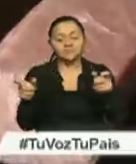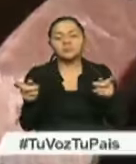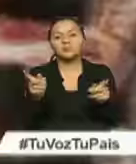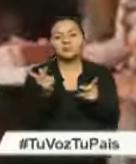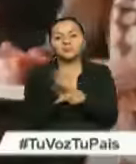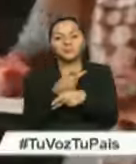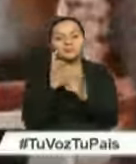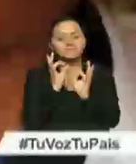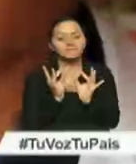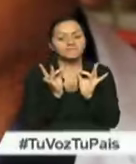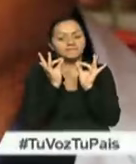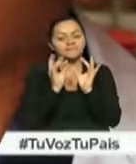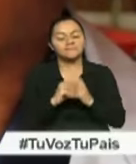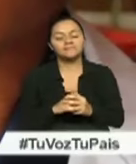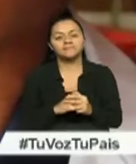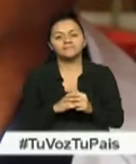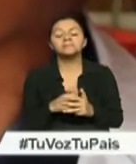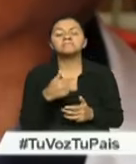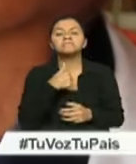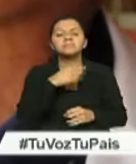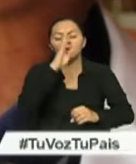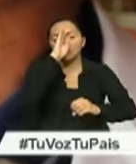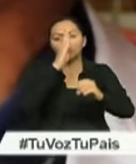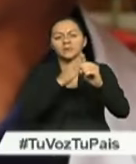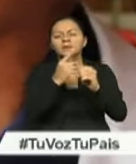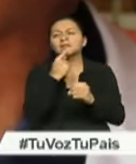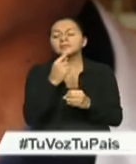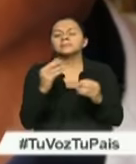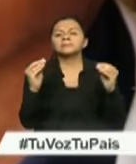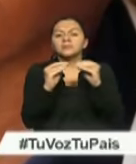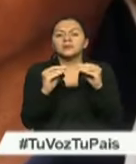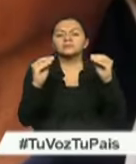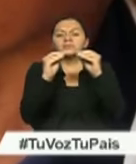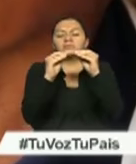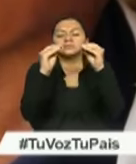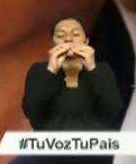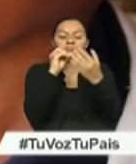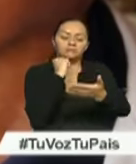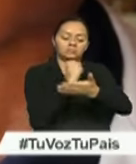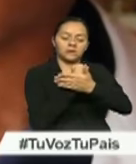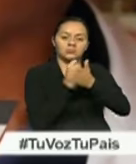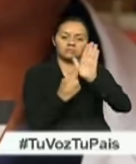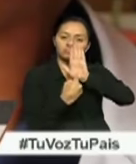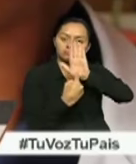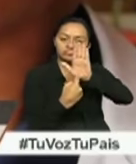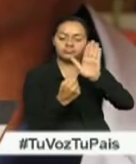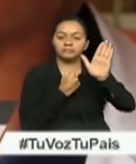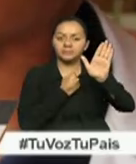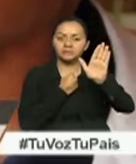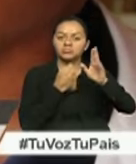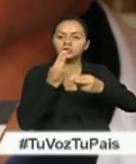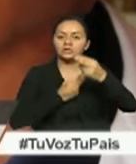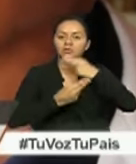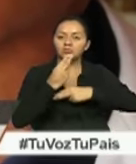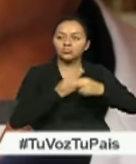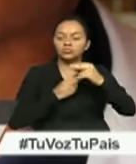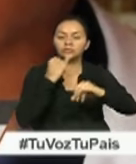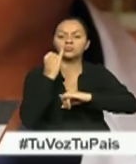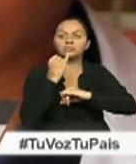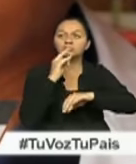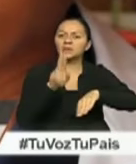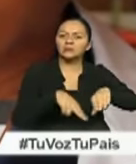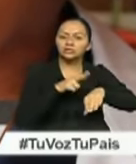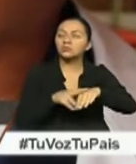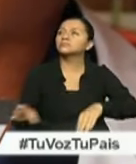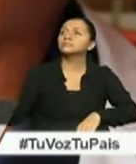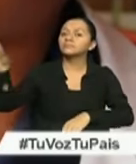productos de calidad. Nuestro propósito es, no digo aumentar, tener nuestra marca para poder, o sea, salir ojalá a nivel nacional con nuestros